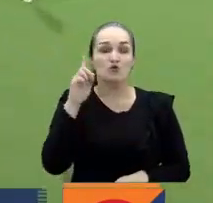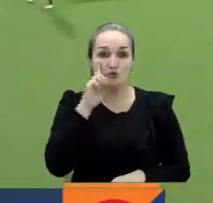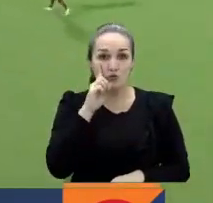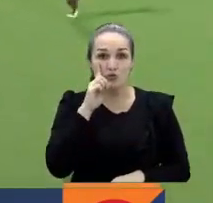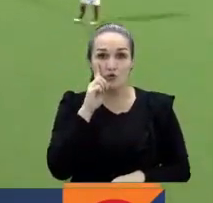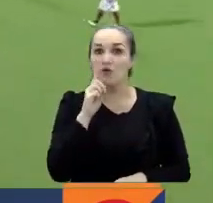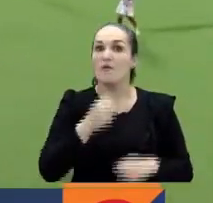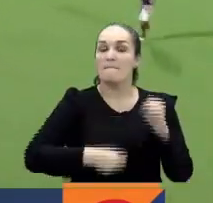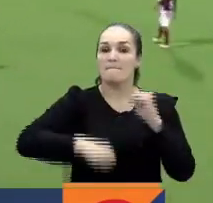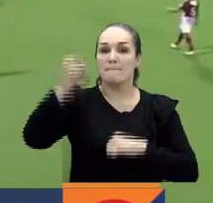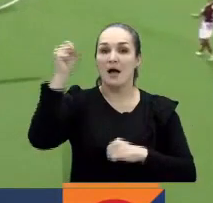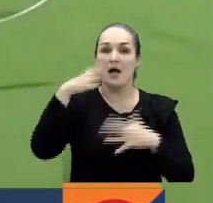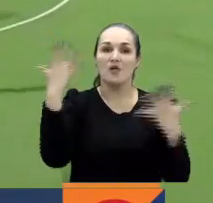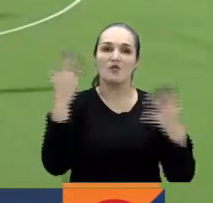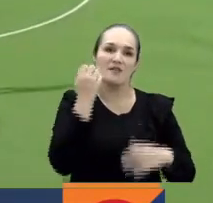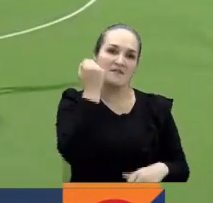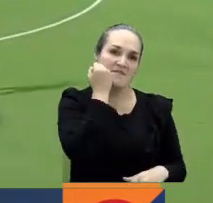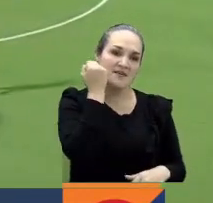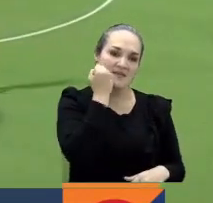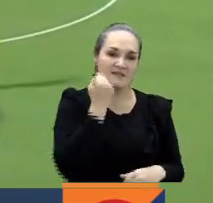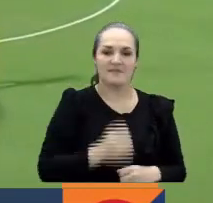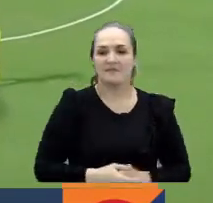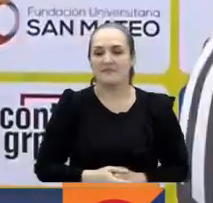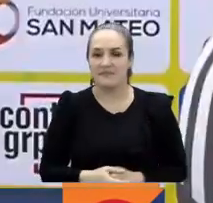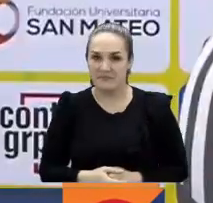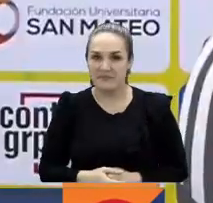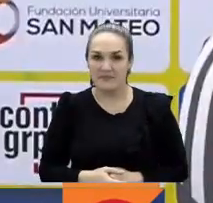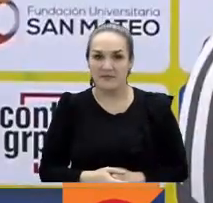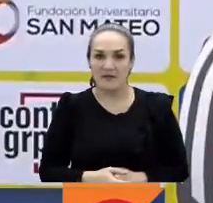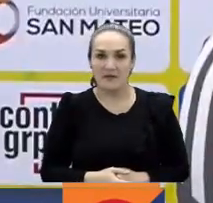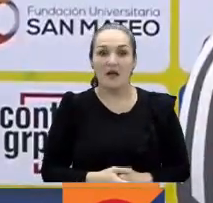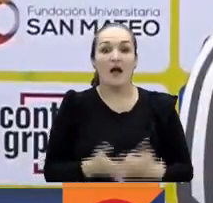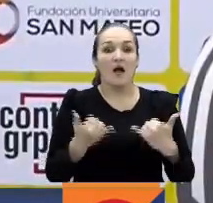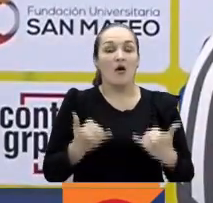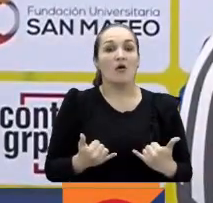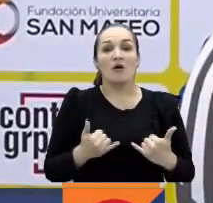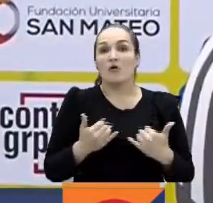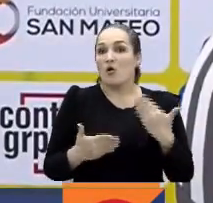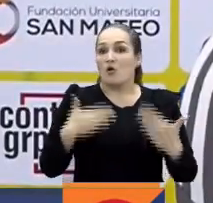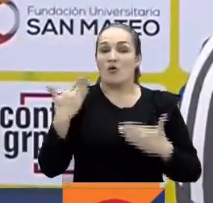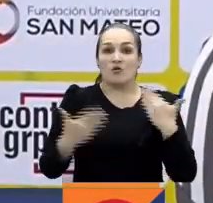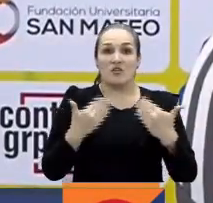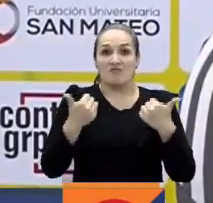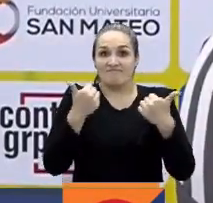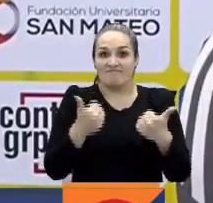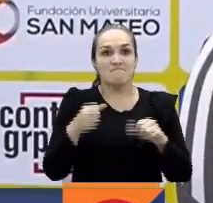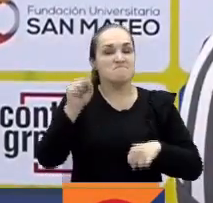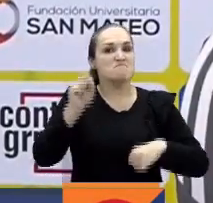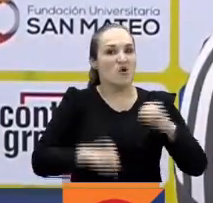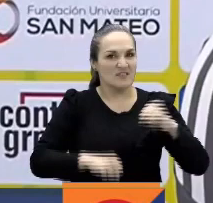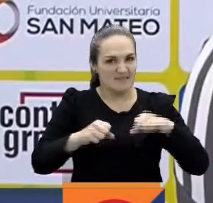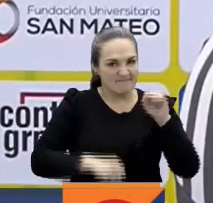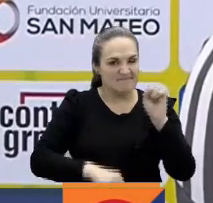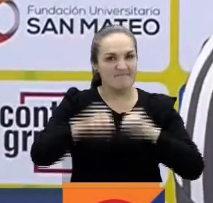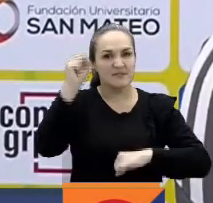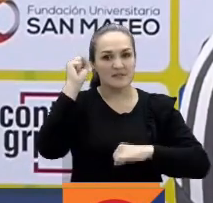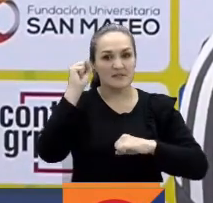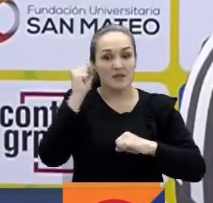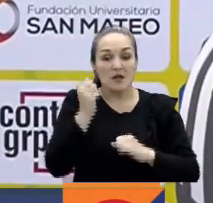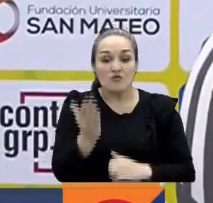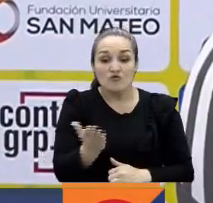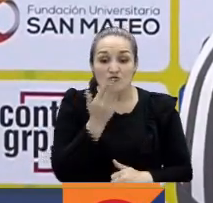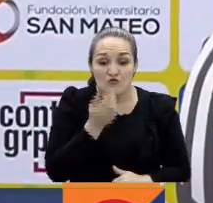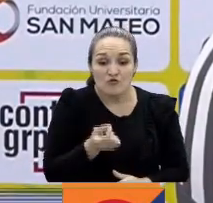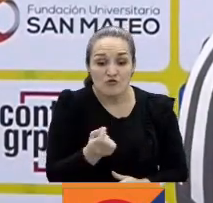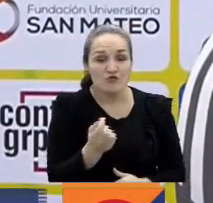a la final de Copa Colombia. Estamos muy contentos porque esto nos reacomoda con posibilidades otra vez y justo previo al partido